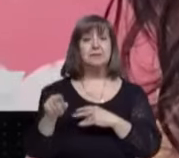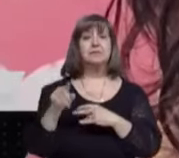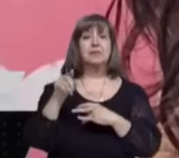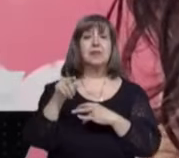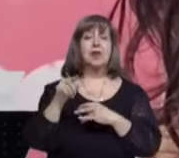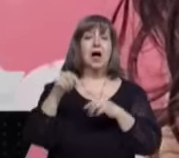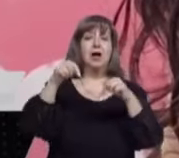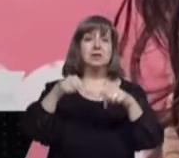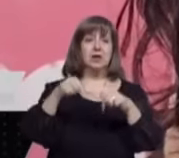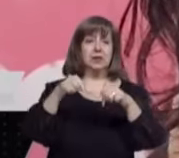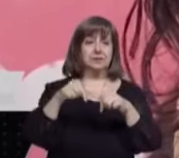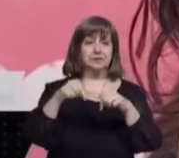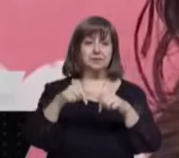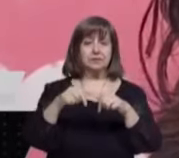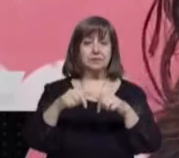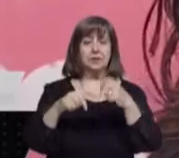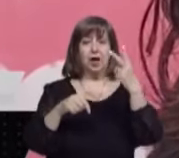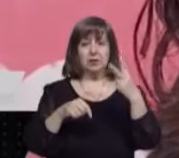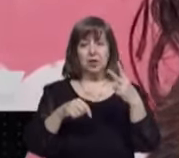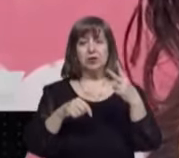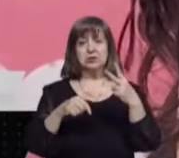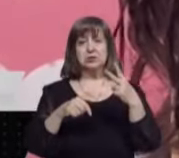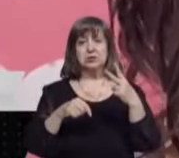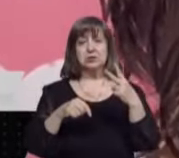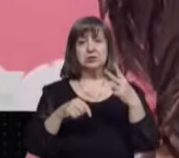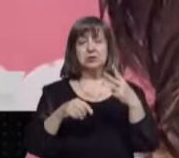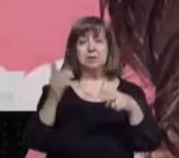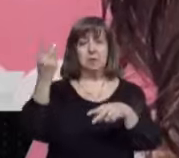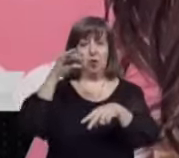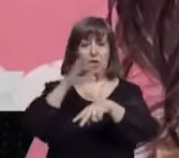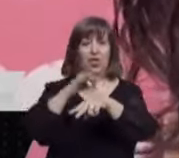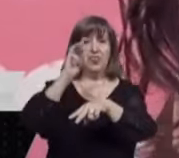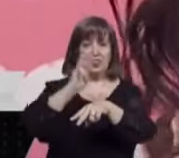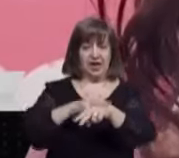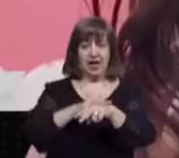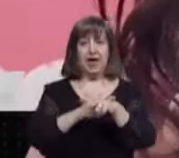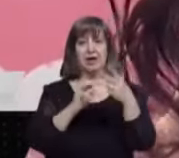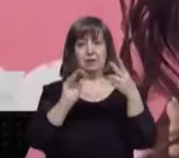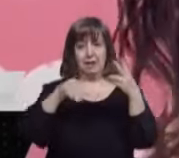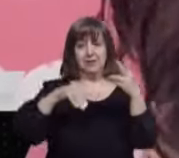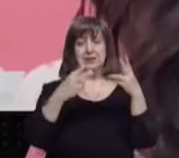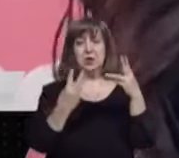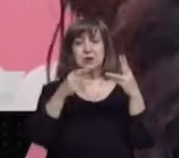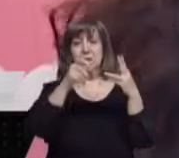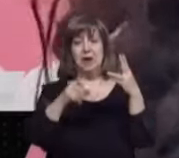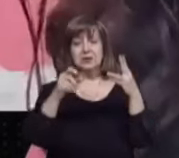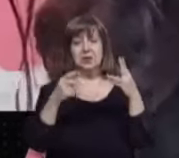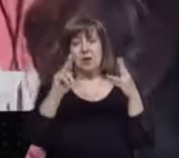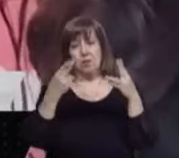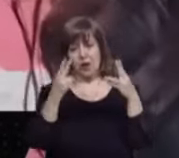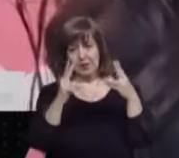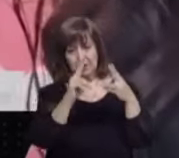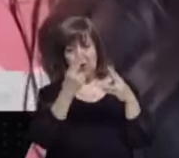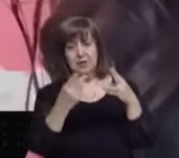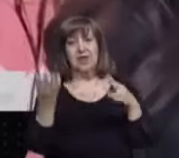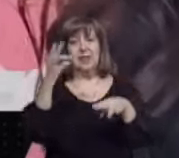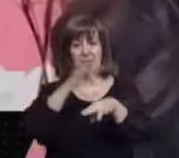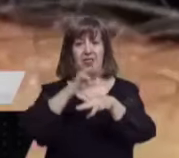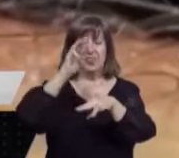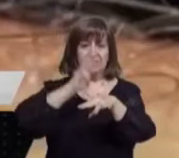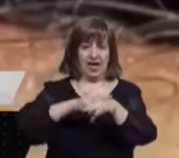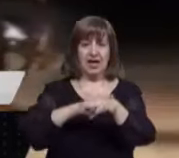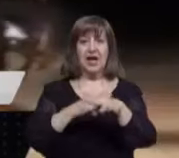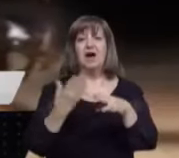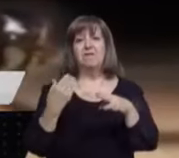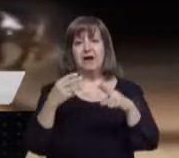tenemos 2 casos confirmados por dengue y 2 personas fallecidas infectadas por dengue, que se